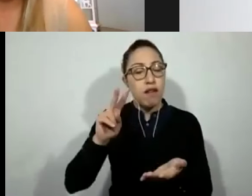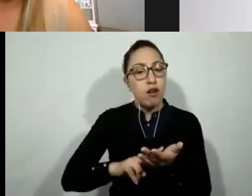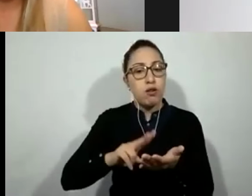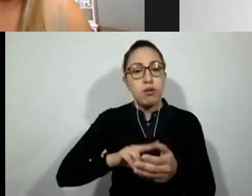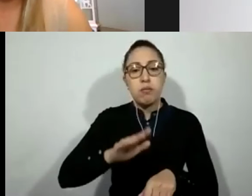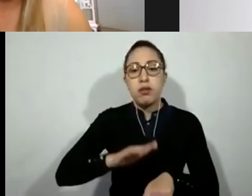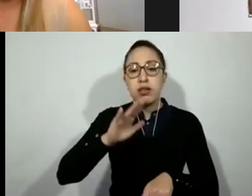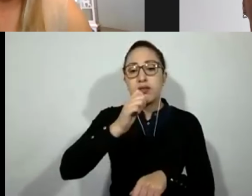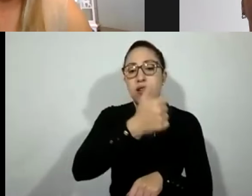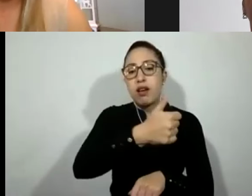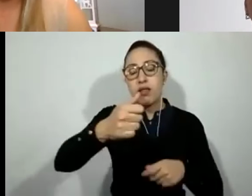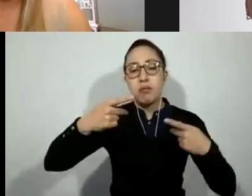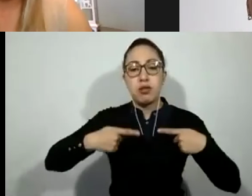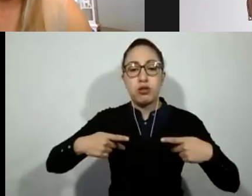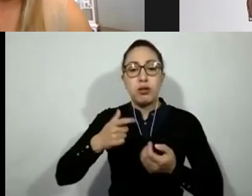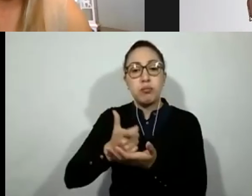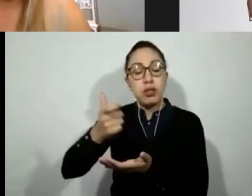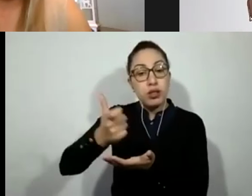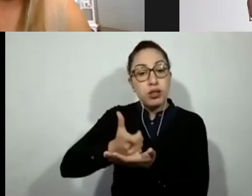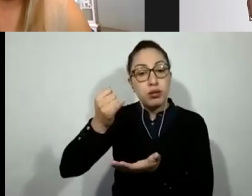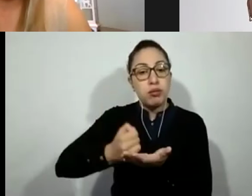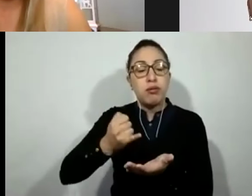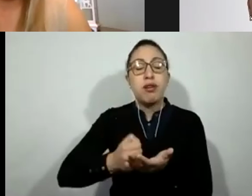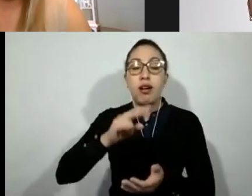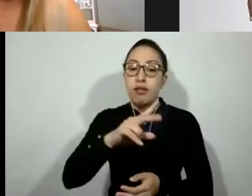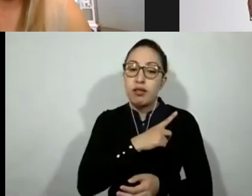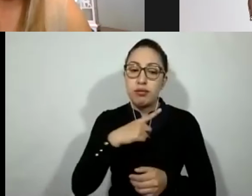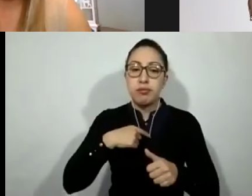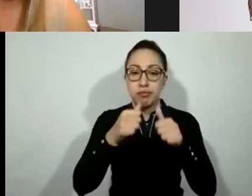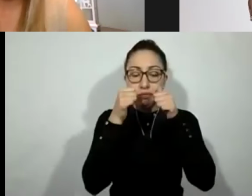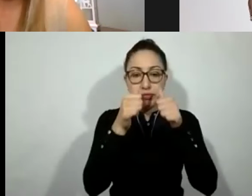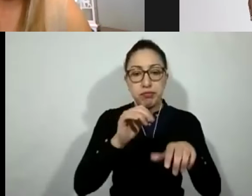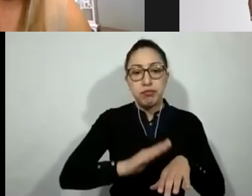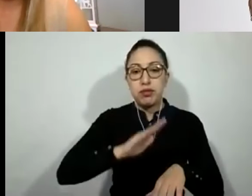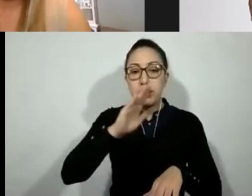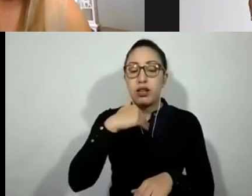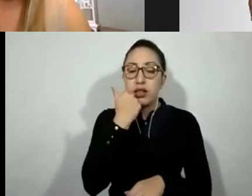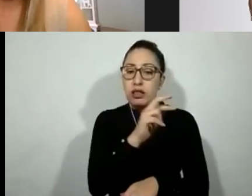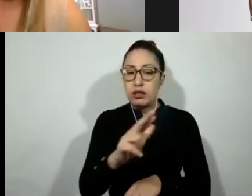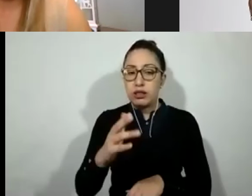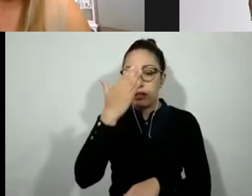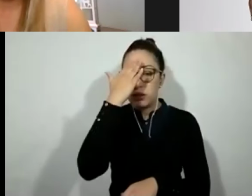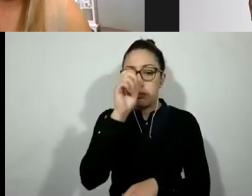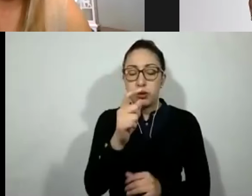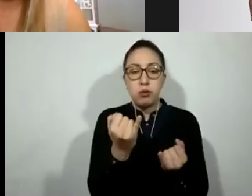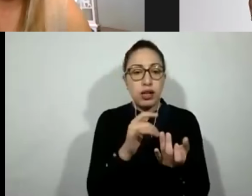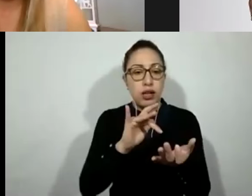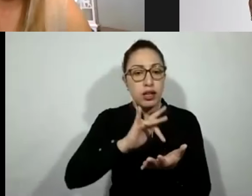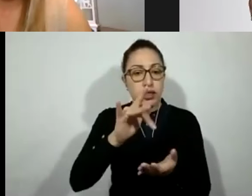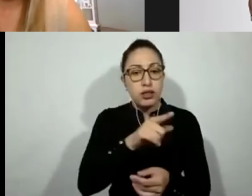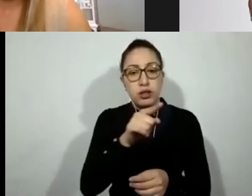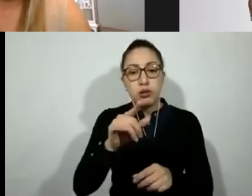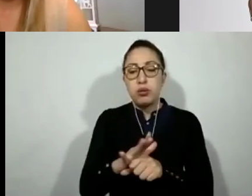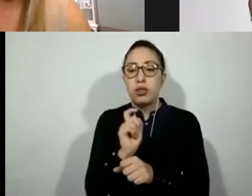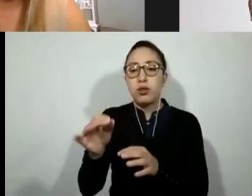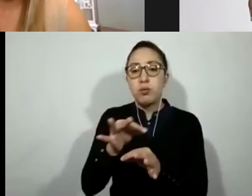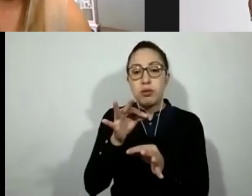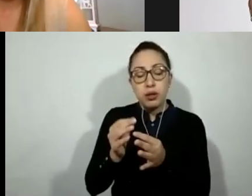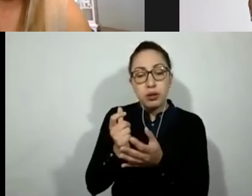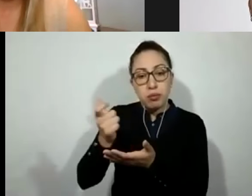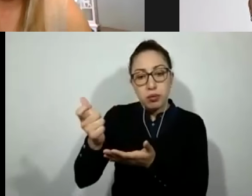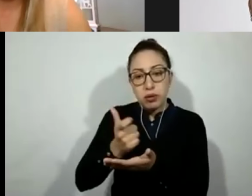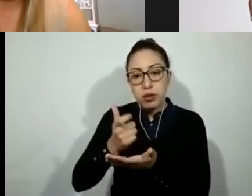sus contribuyentes. A ellos nuestro reconocimiento y agradecimiento por su esfuerzo y sacrificio para con la